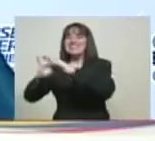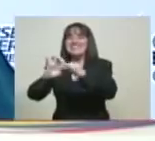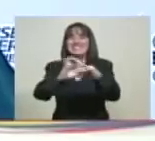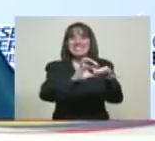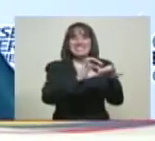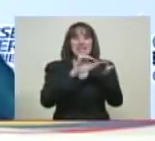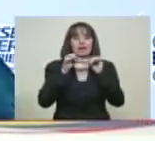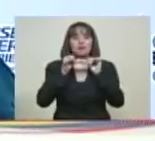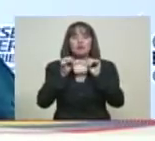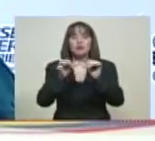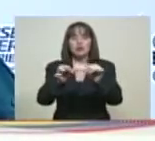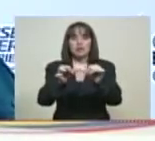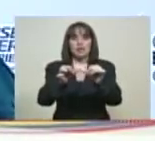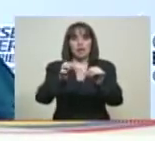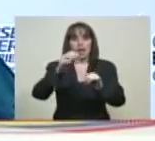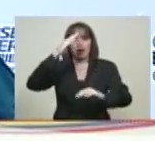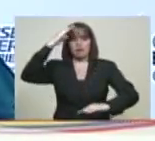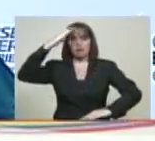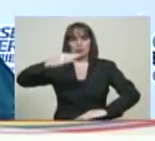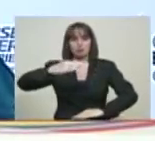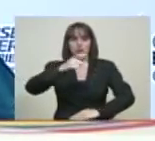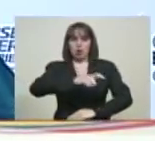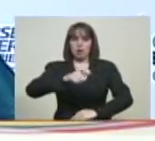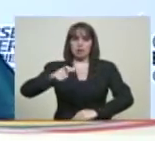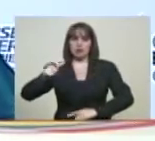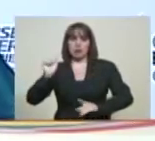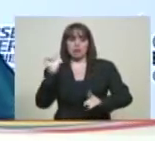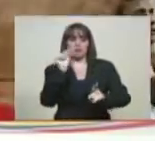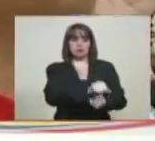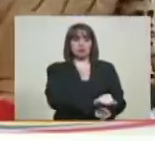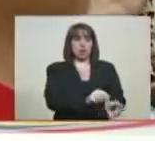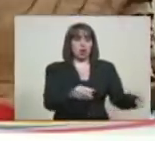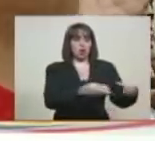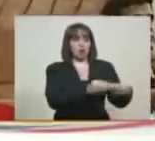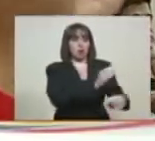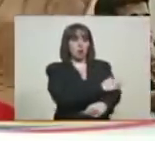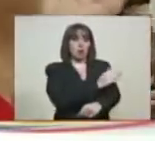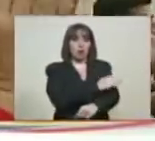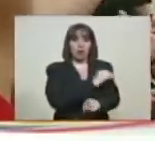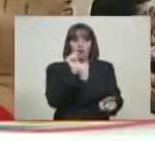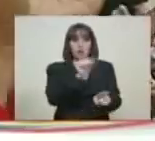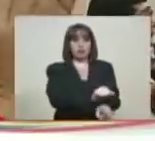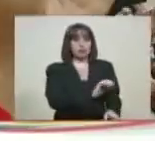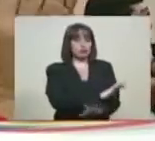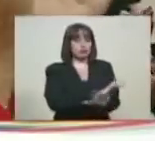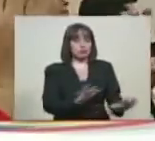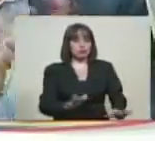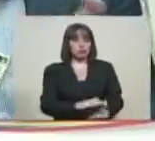de la fuerza armada nacional bolivariana para derrotar a los sectores golpistas